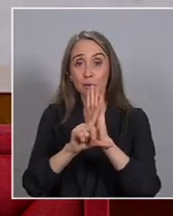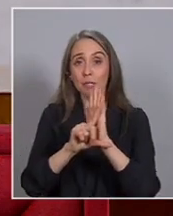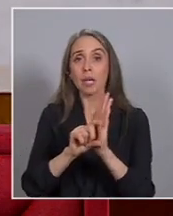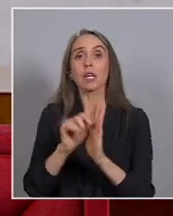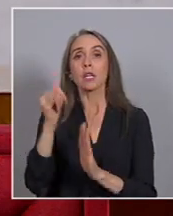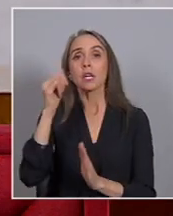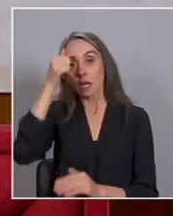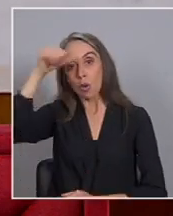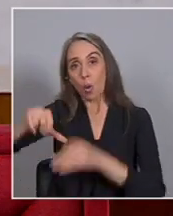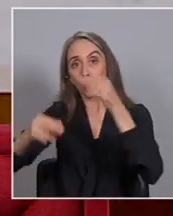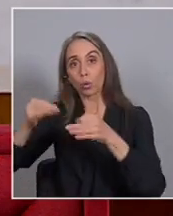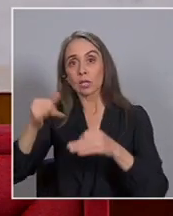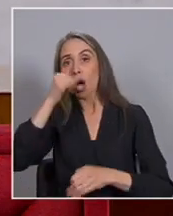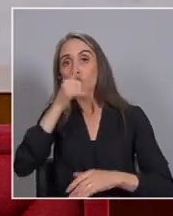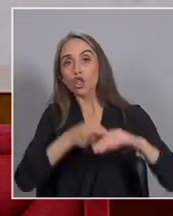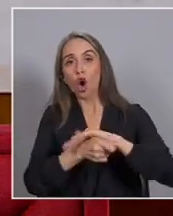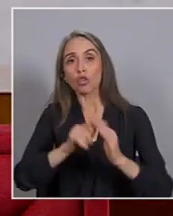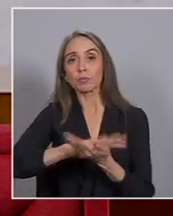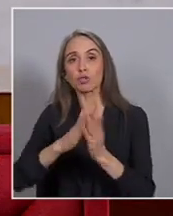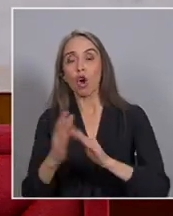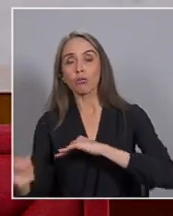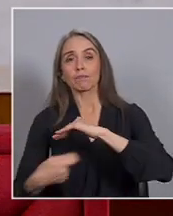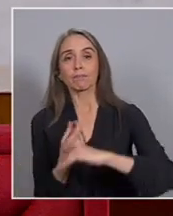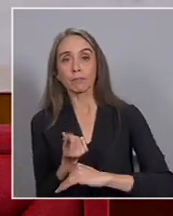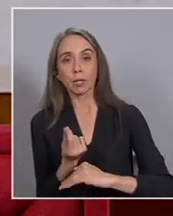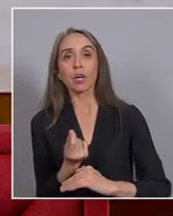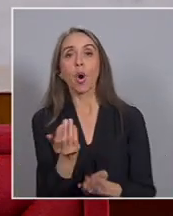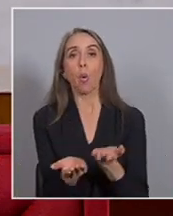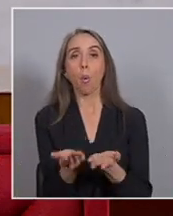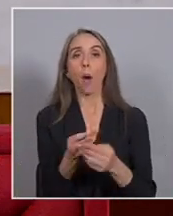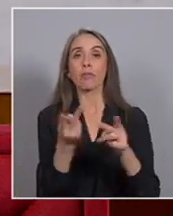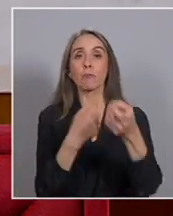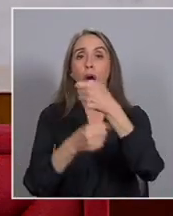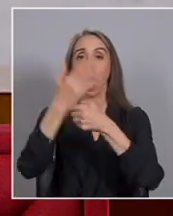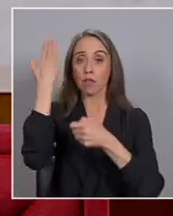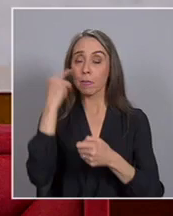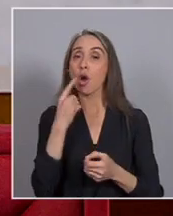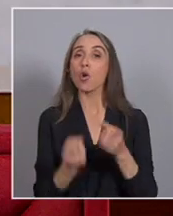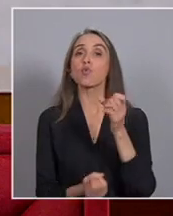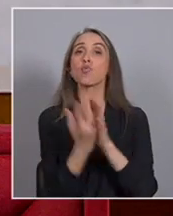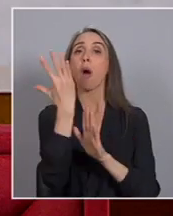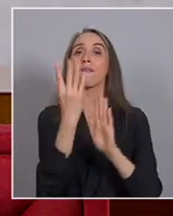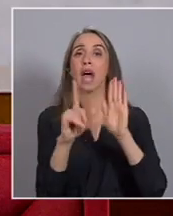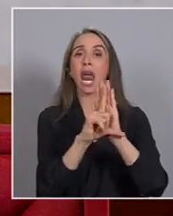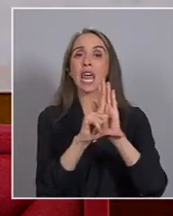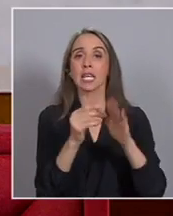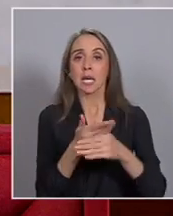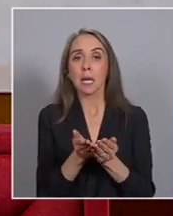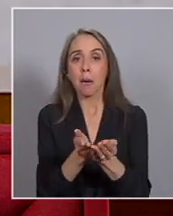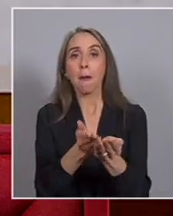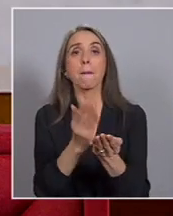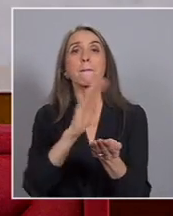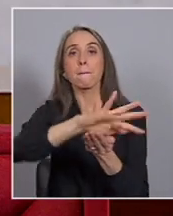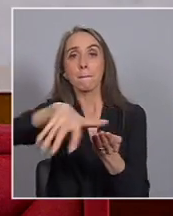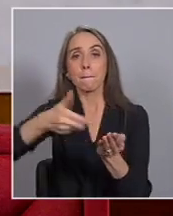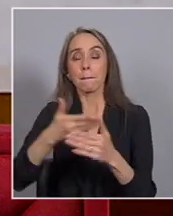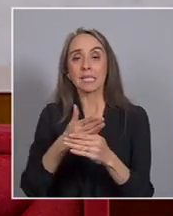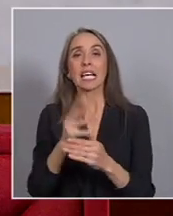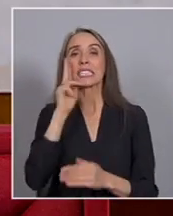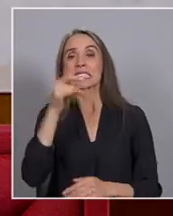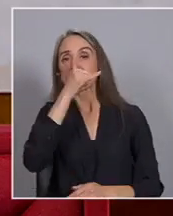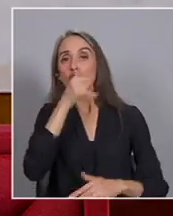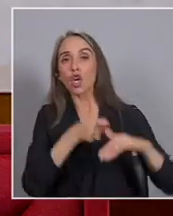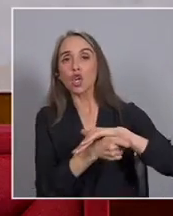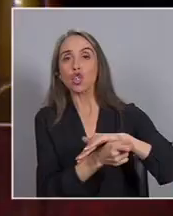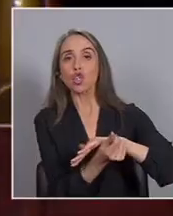y cohecho. Y en la cuenta pública del año pasado comprometimos en avanzar una nueva ley de pesca limpia de todo atisbo de corrupción y fruto de